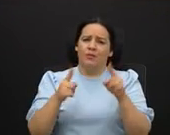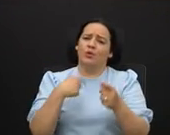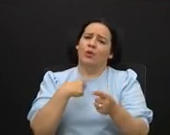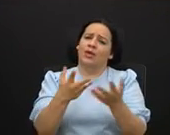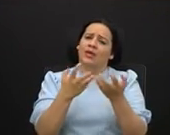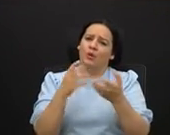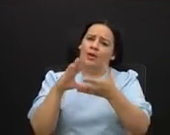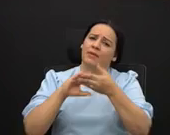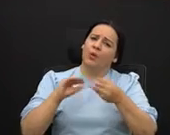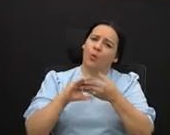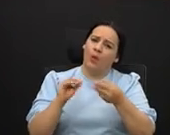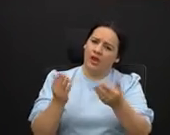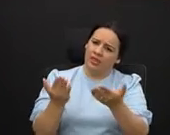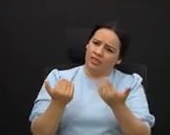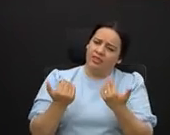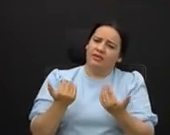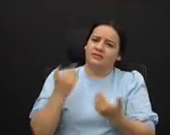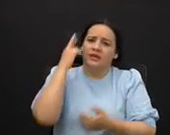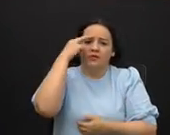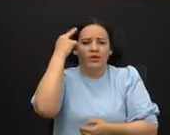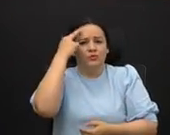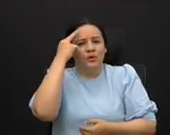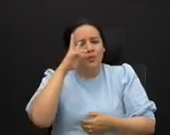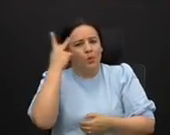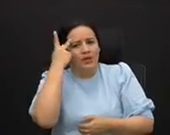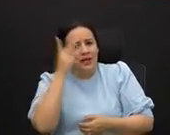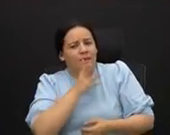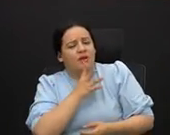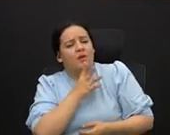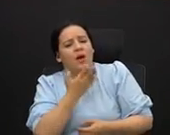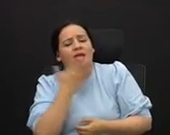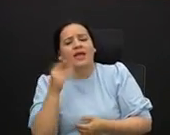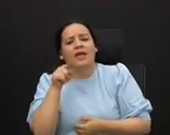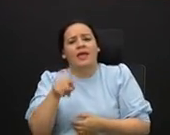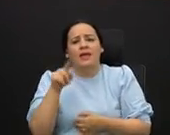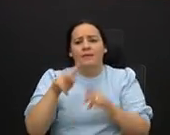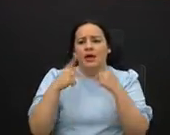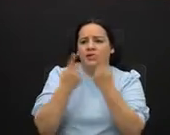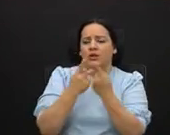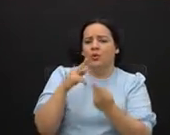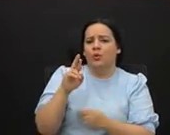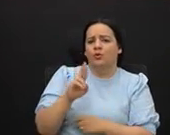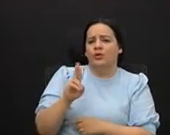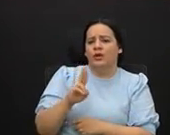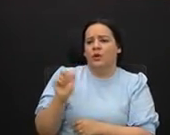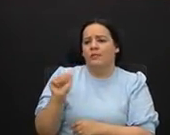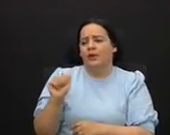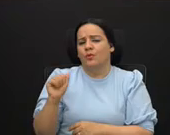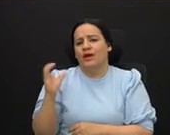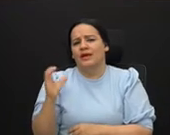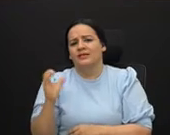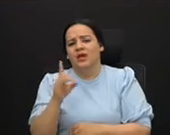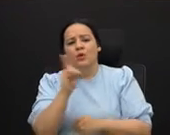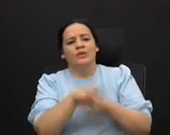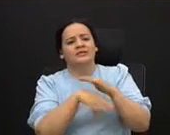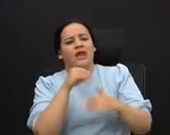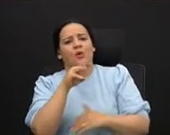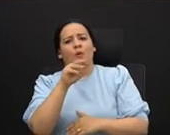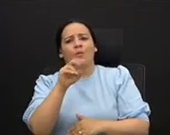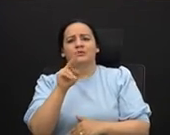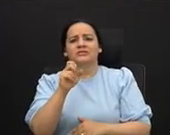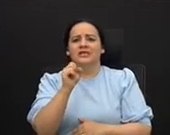cuenten, si de razones políticas hablamos, ¿de qué partido Rodrigo Alberto Carazo? ¿De dónde salió? ¿De dónde salió doña